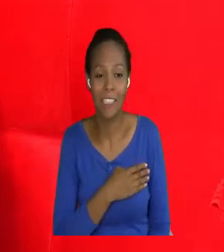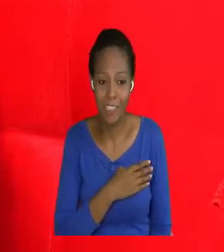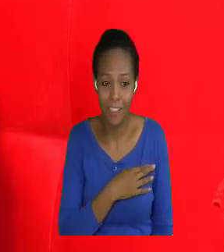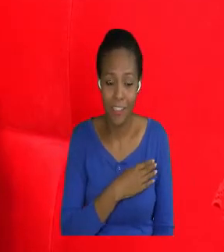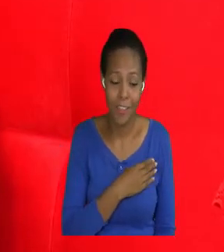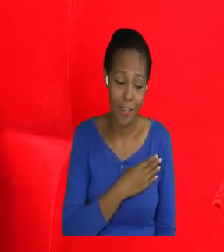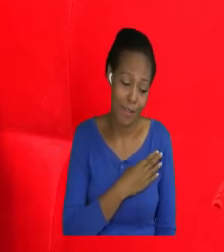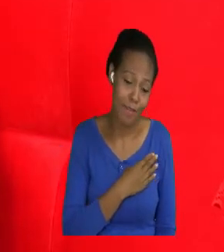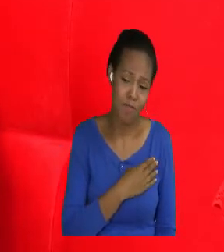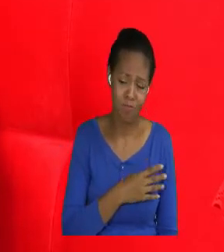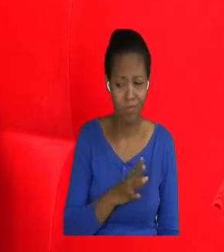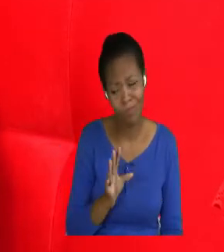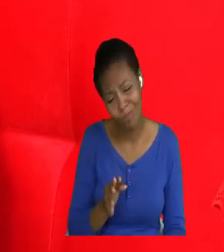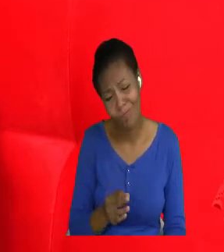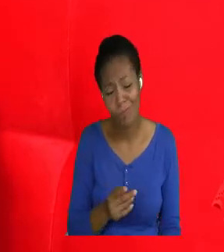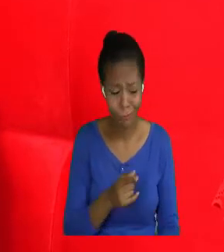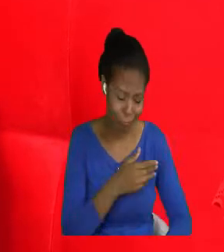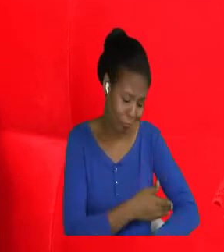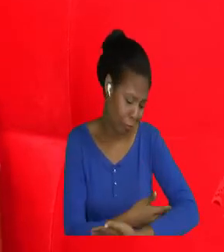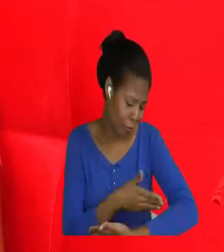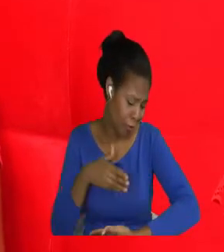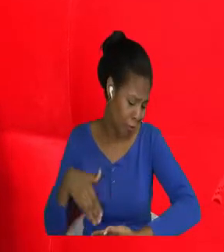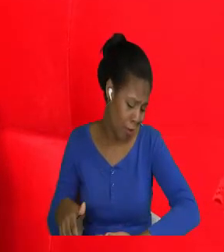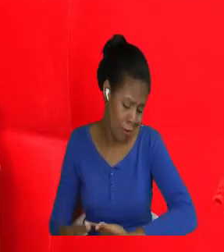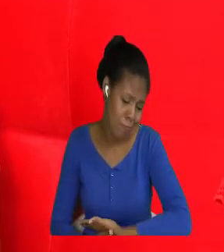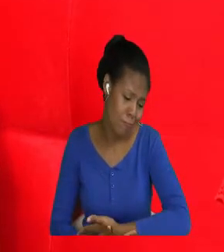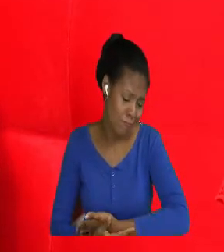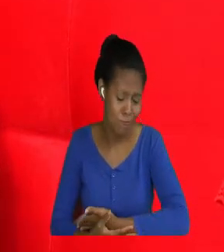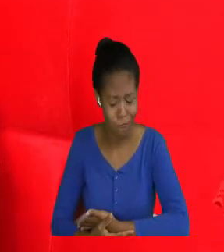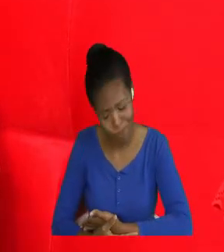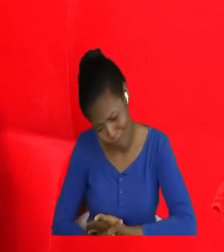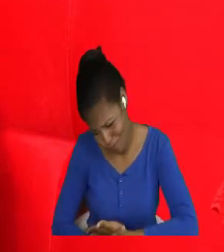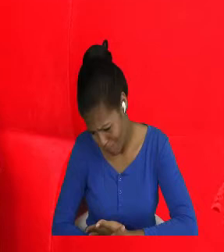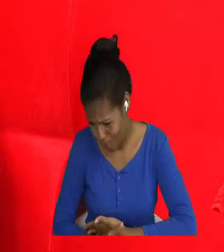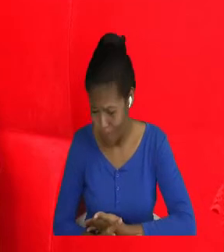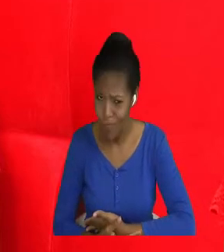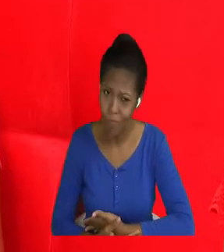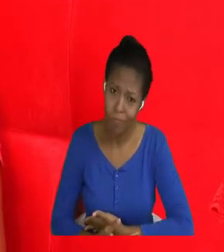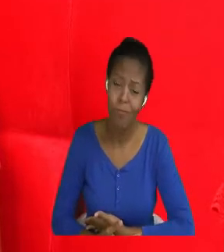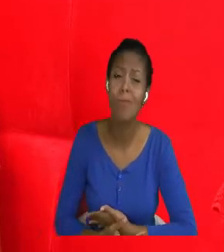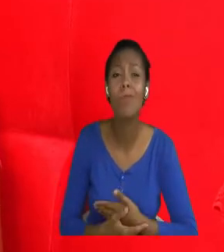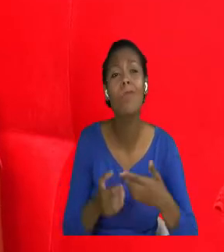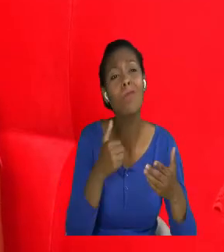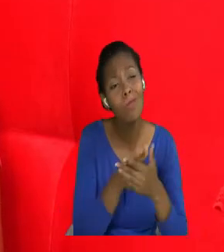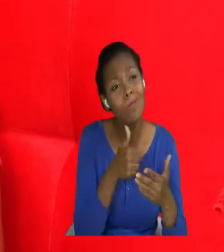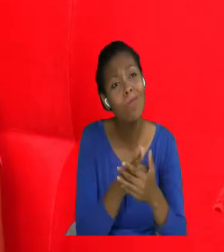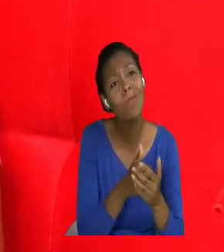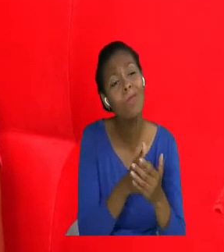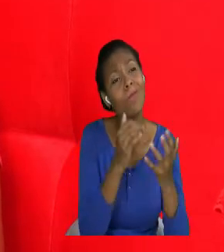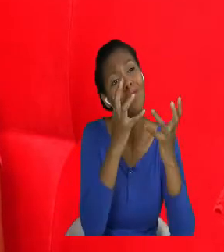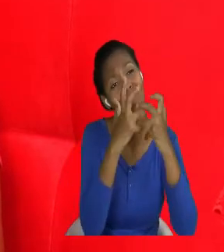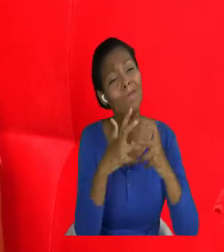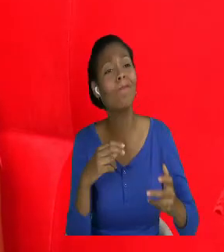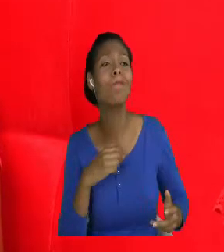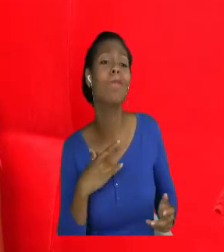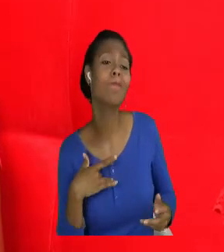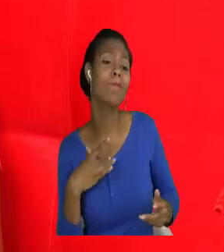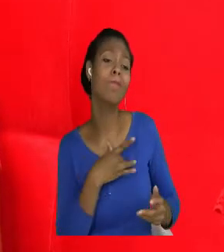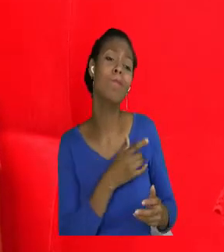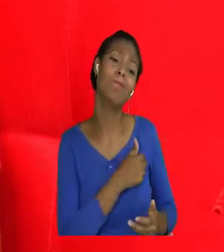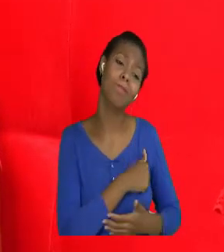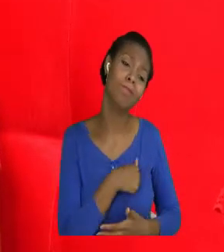caso perdido, que los niños que les ha tocado luchar contra las EPS para que le puedan dar